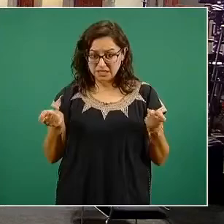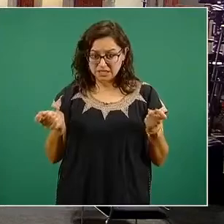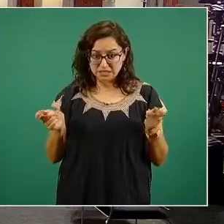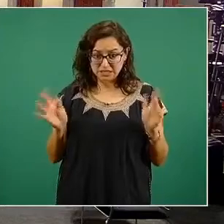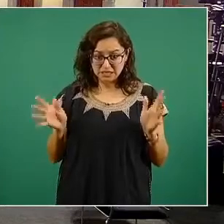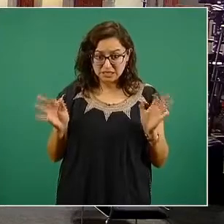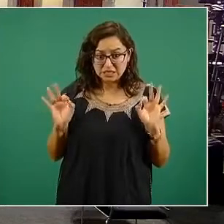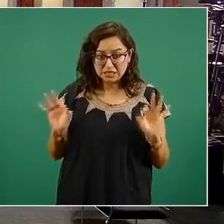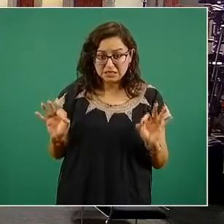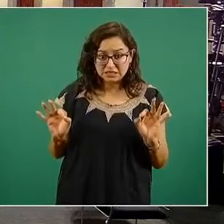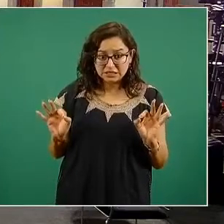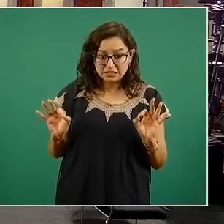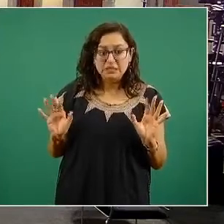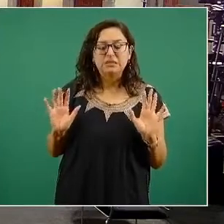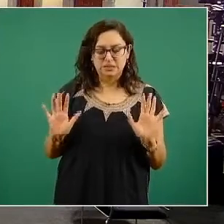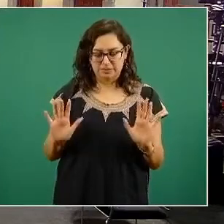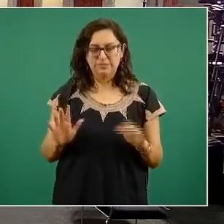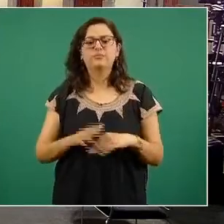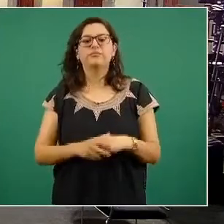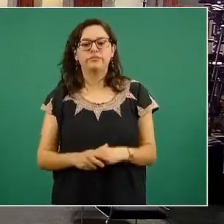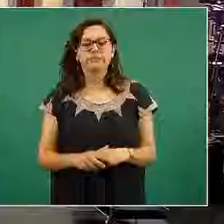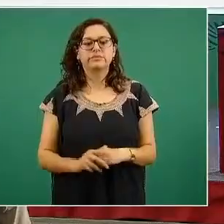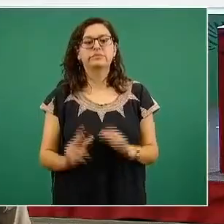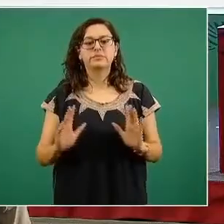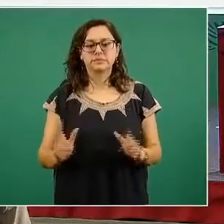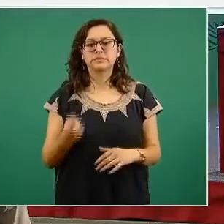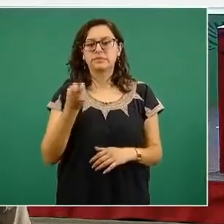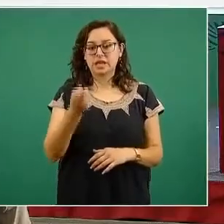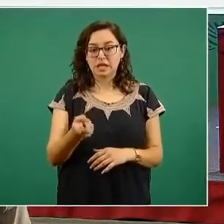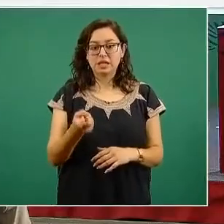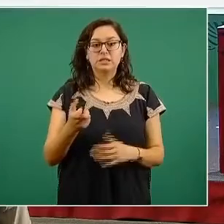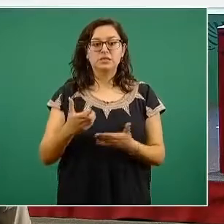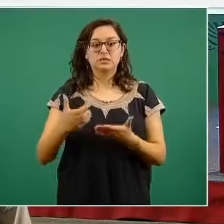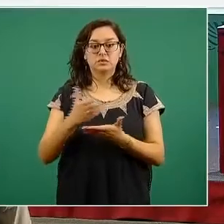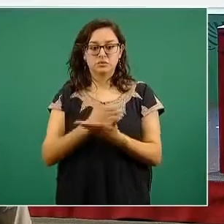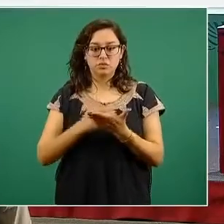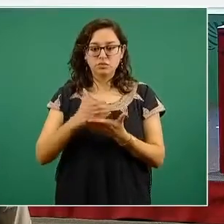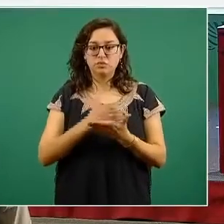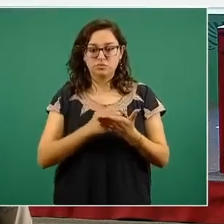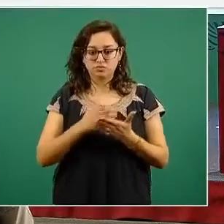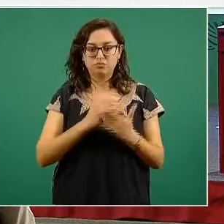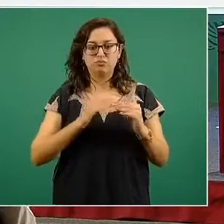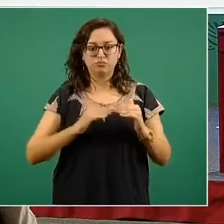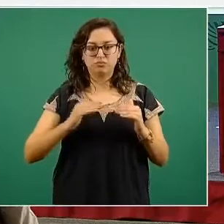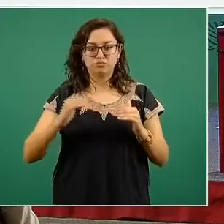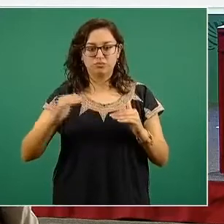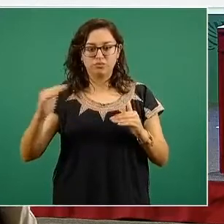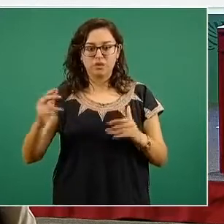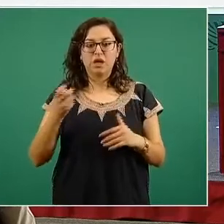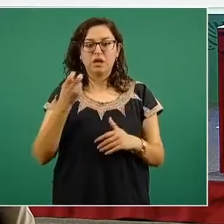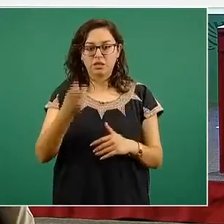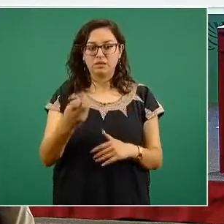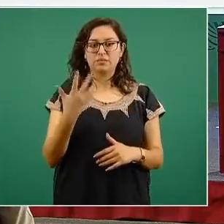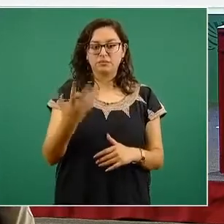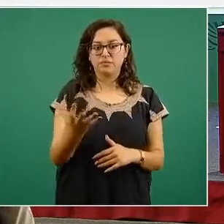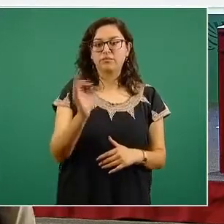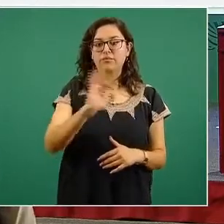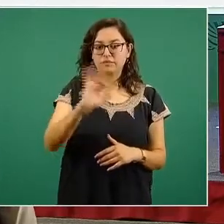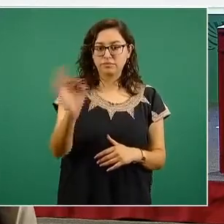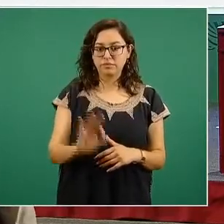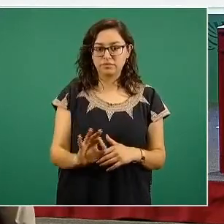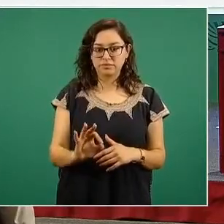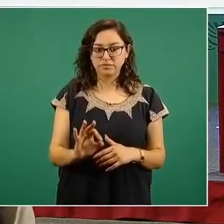el cambio también en el patrón de estos casos recuperados. Y importantemente, de estos un 5% son